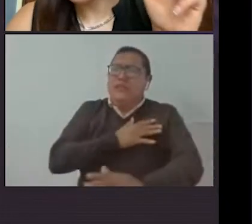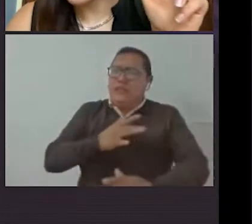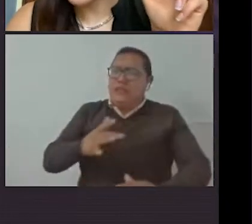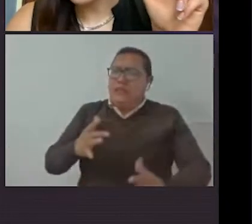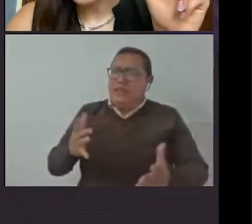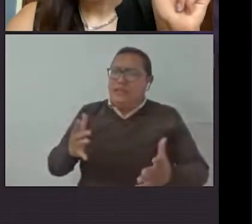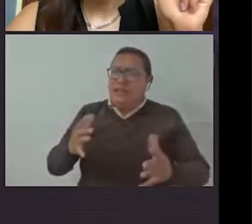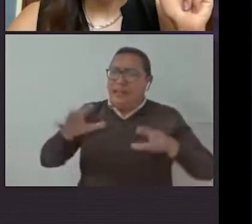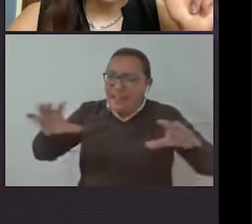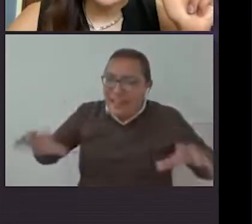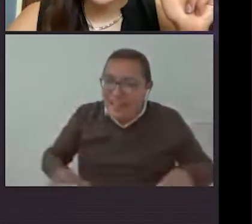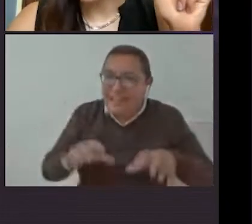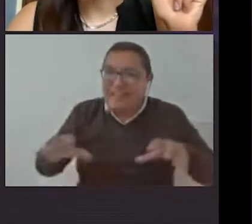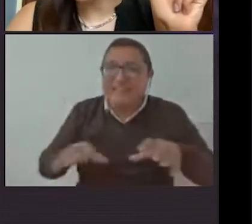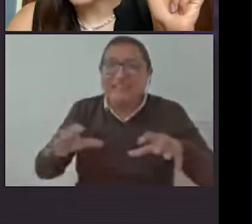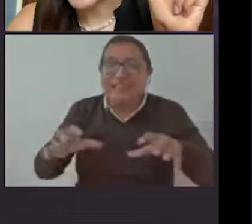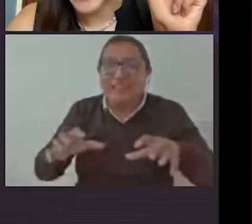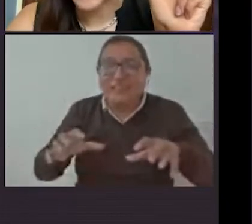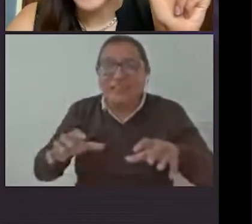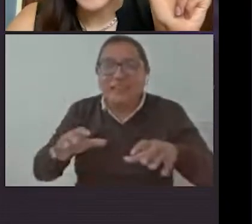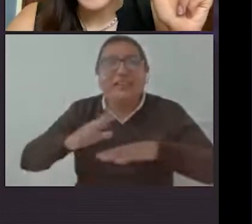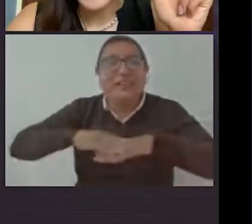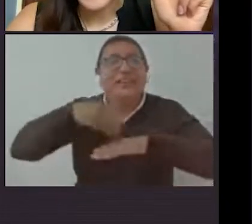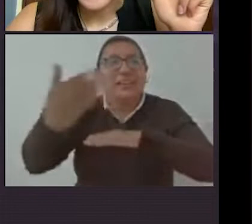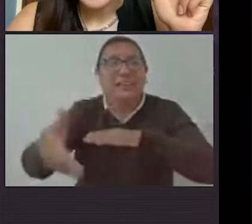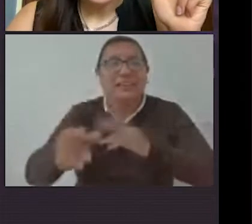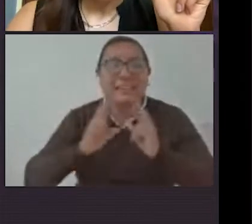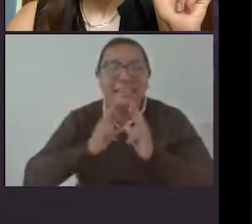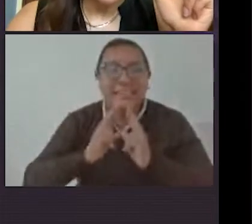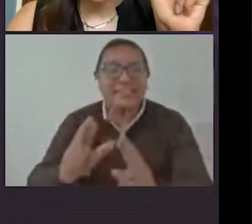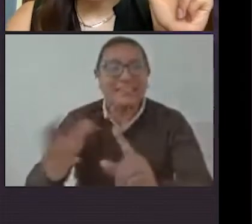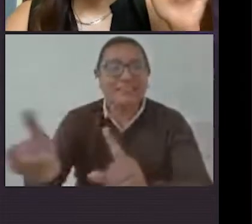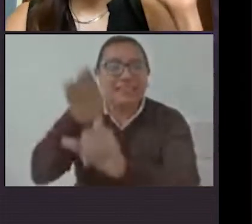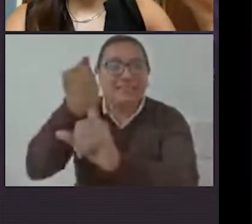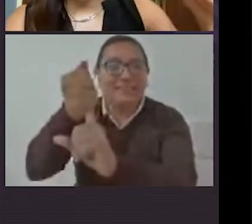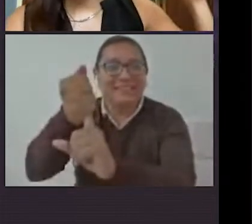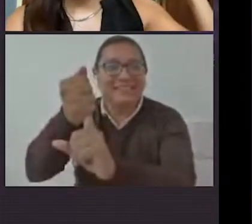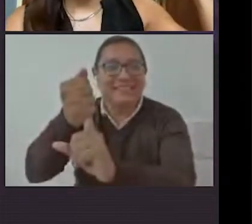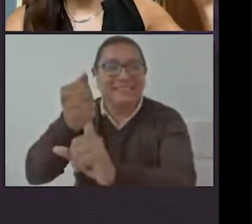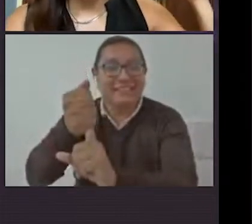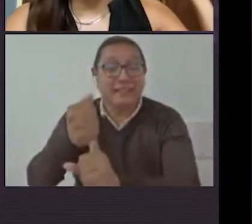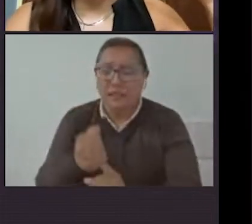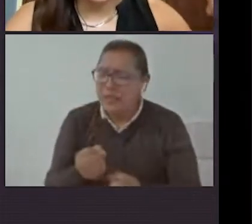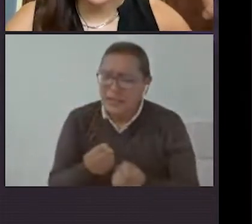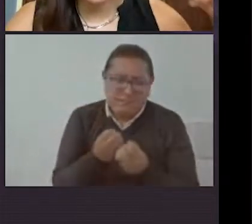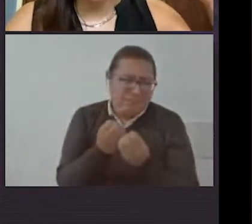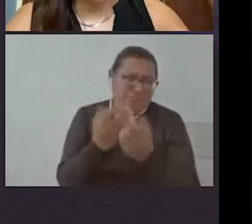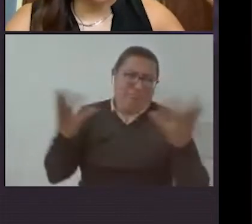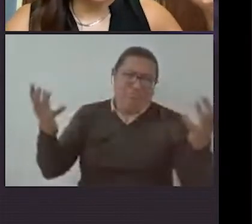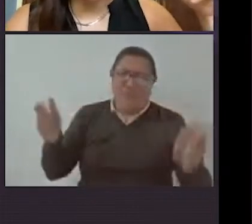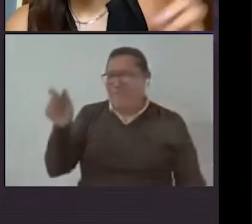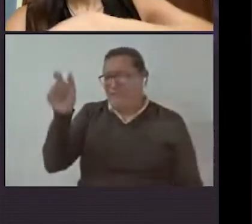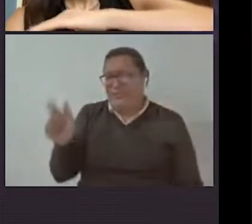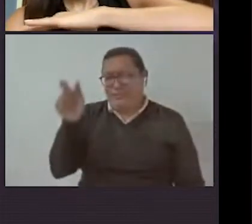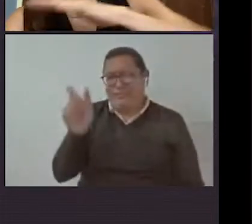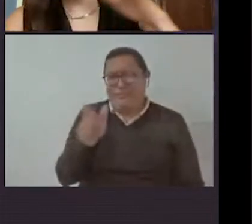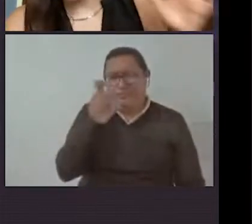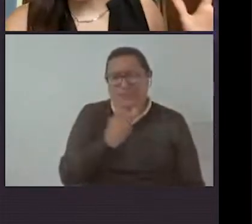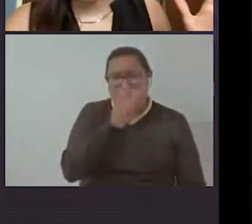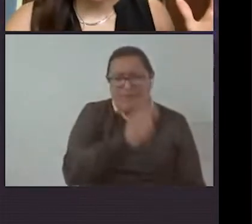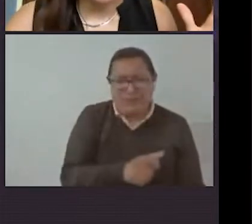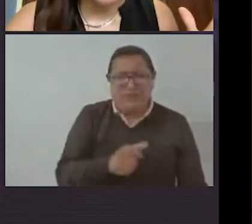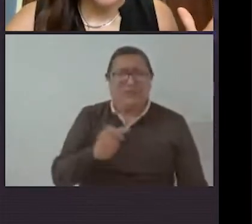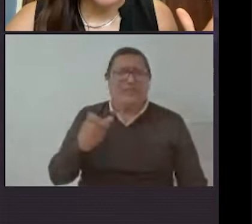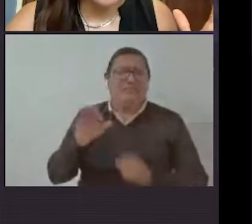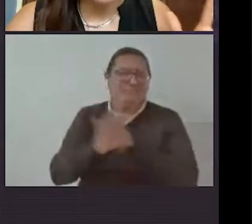y acciones que generan resultados. Varios autores, filósofos, psiquiatras, coaches,